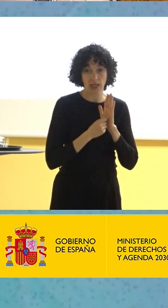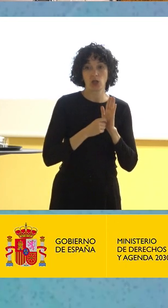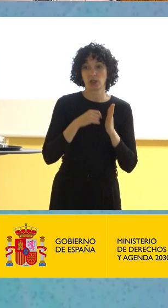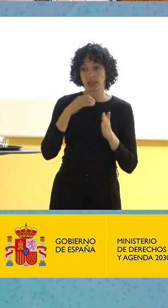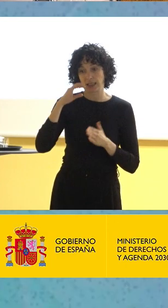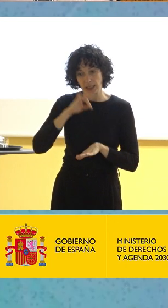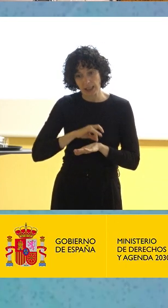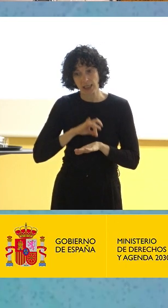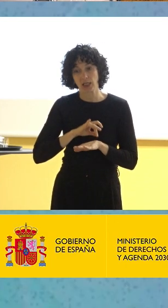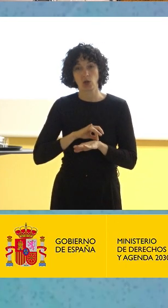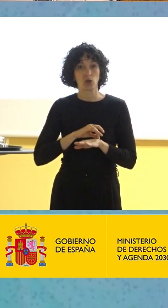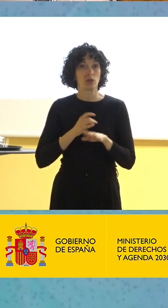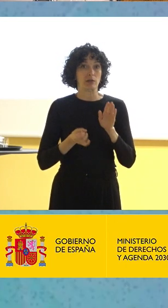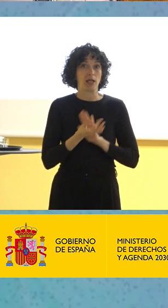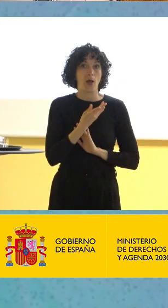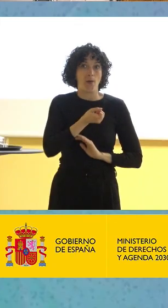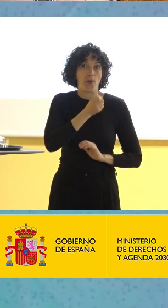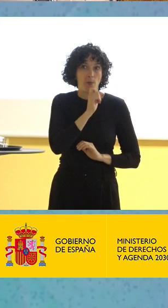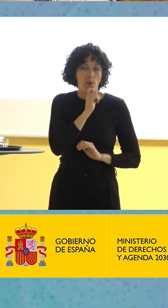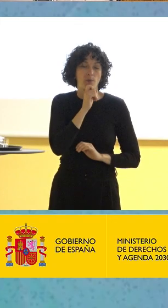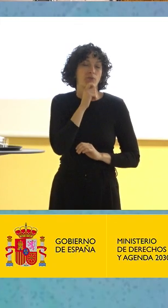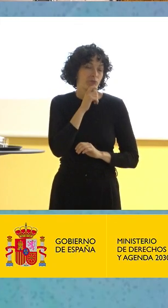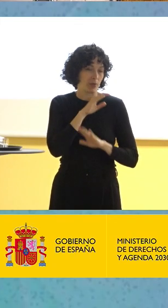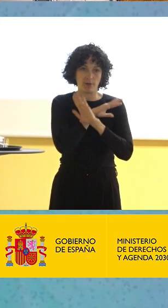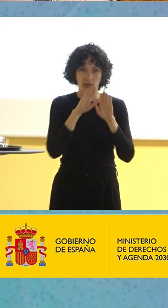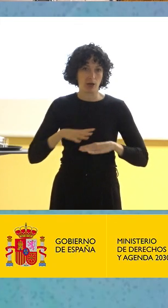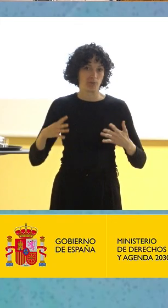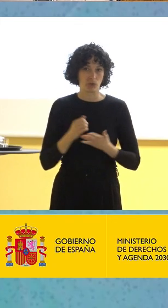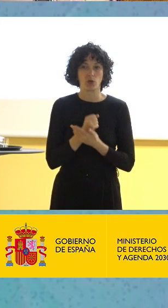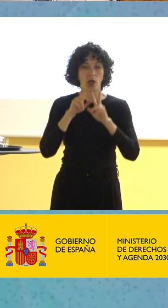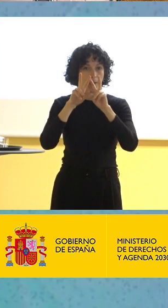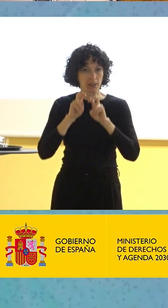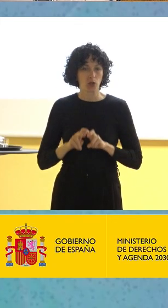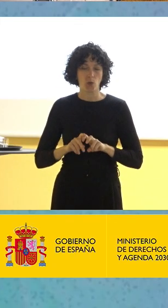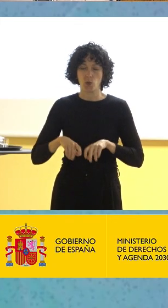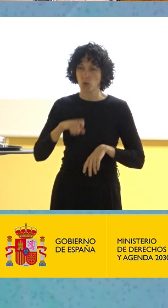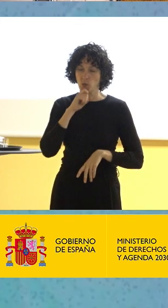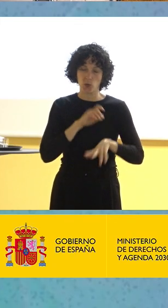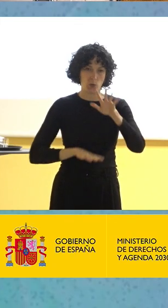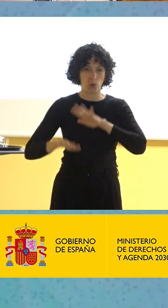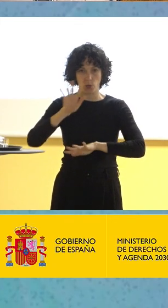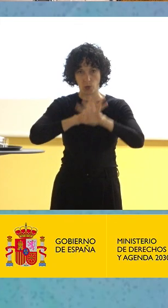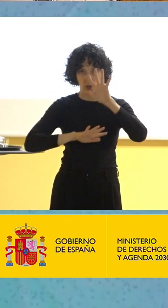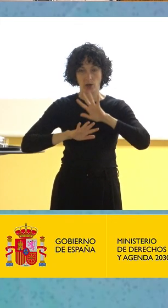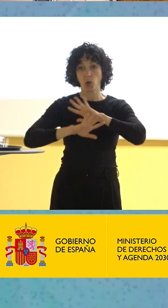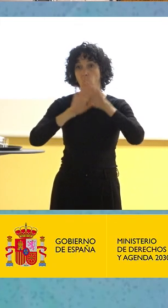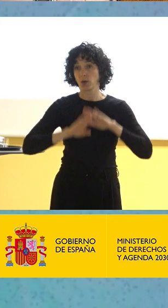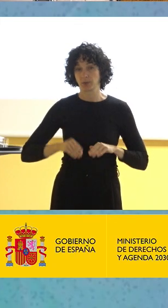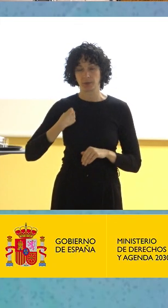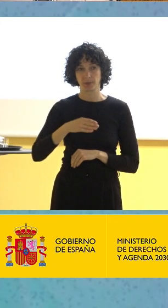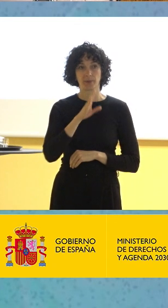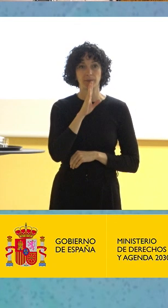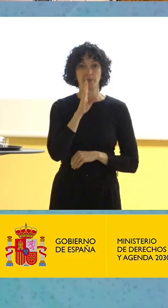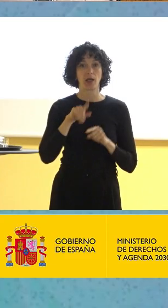etcétera, que también pues genera dificultades en la investigación. Y por último, pues como decíamos, ¿no?, el